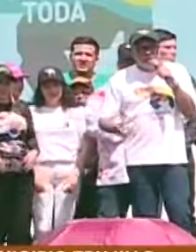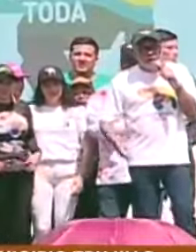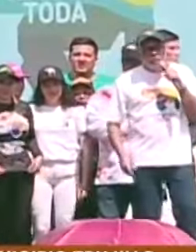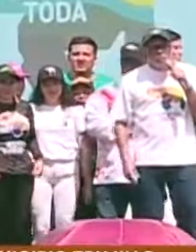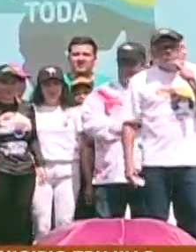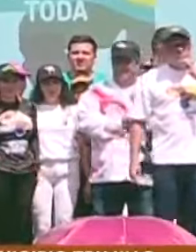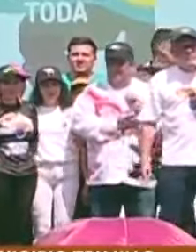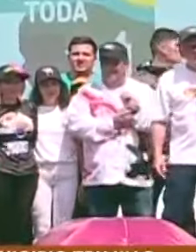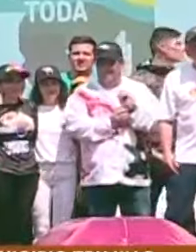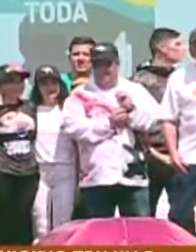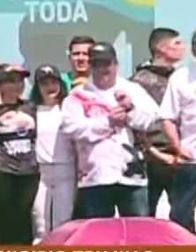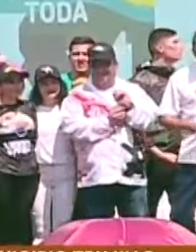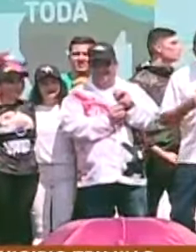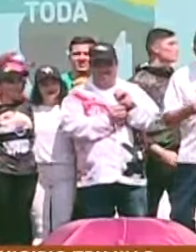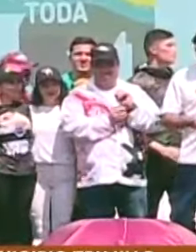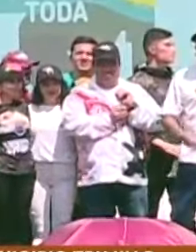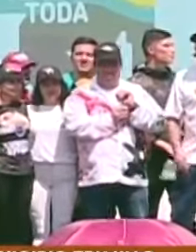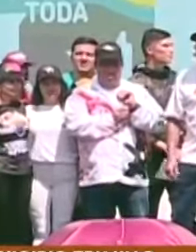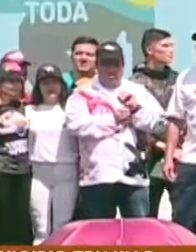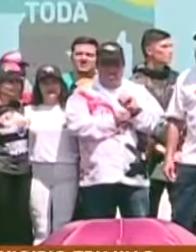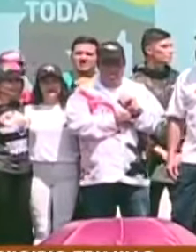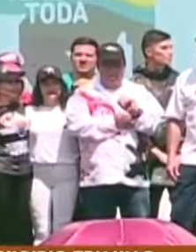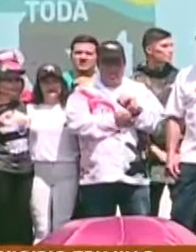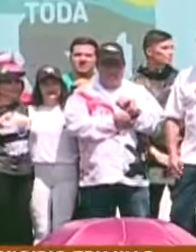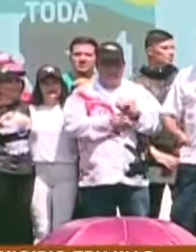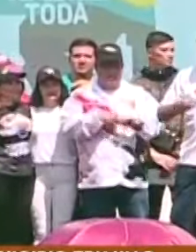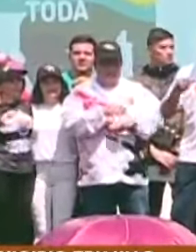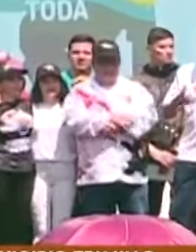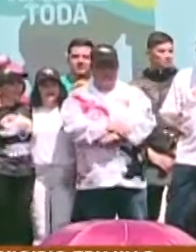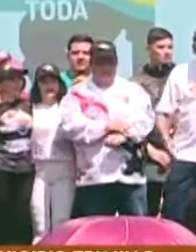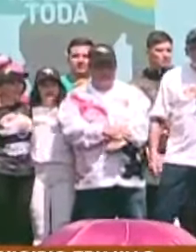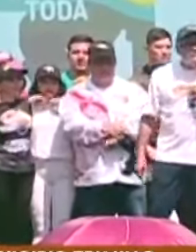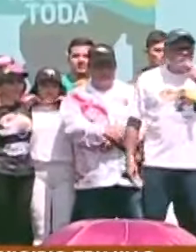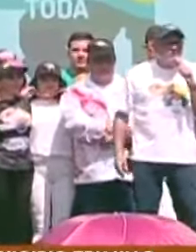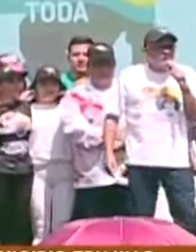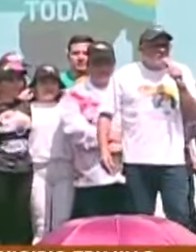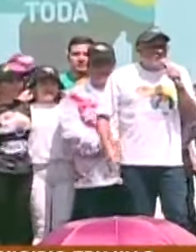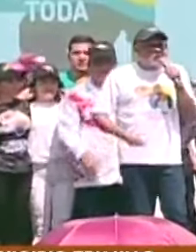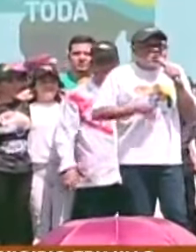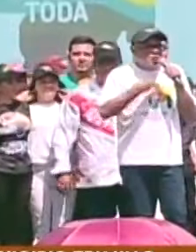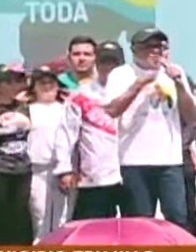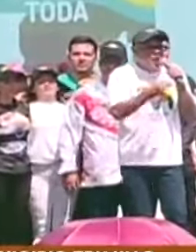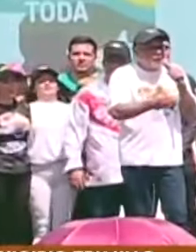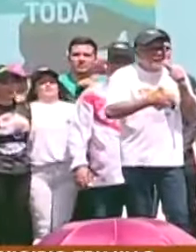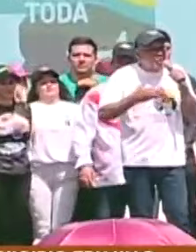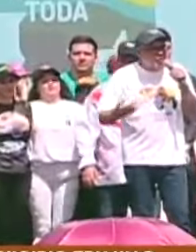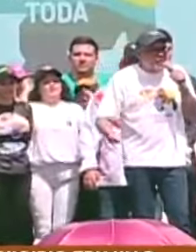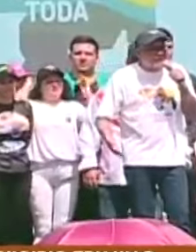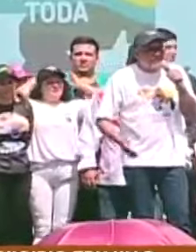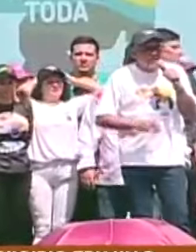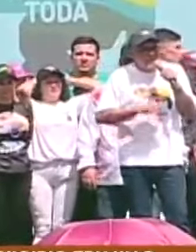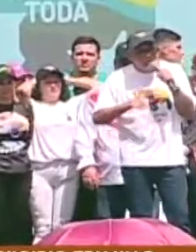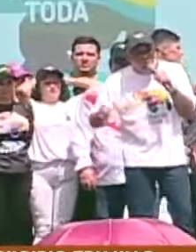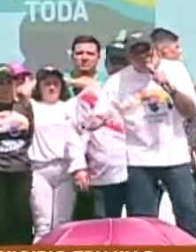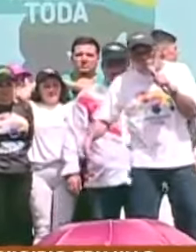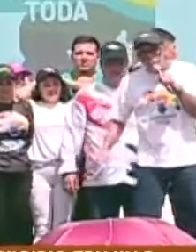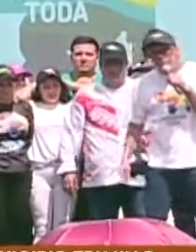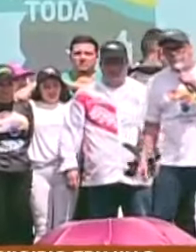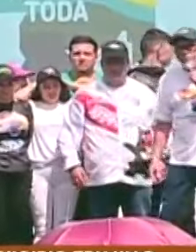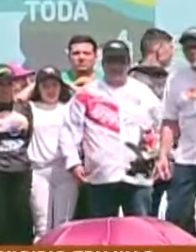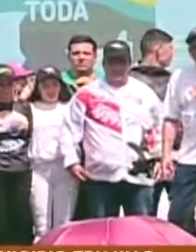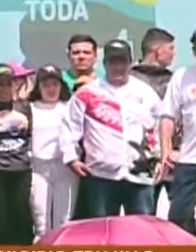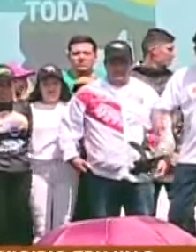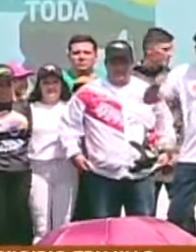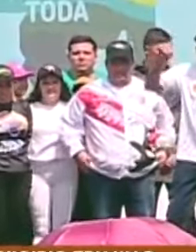queridos hermanos Esta es una lucha que nos convoca a todas y a